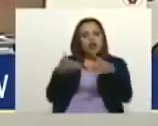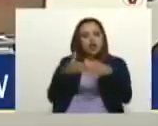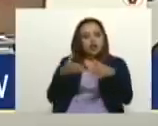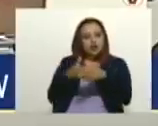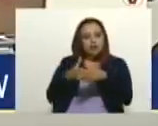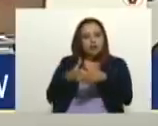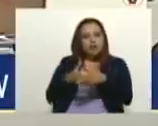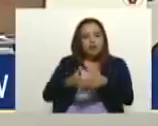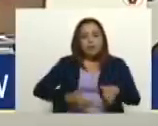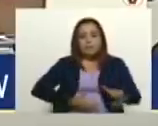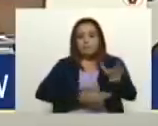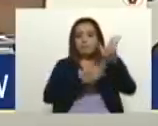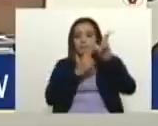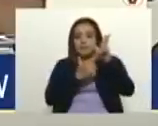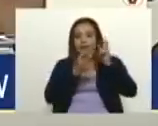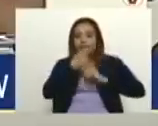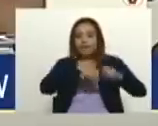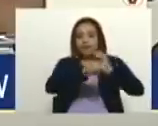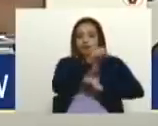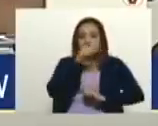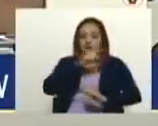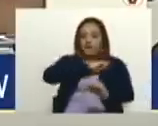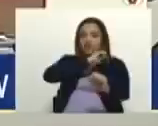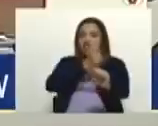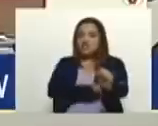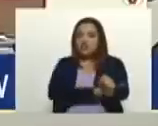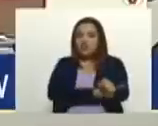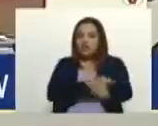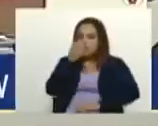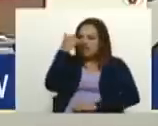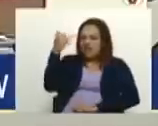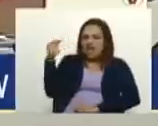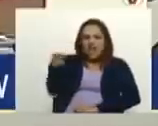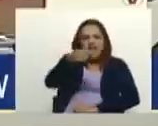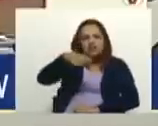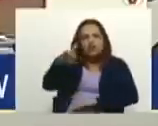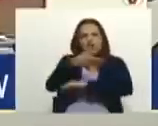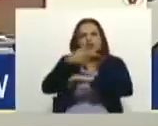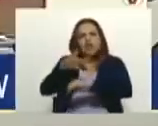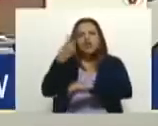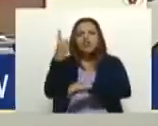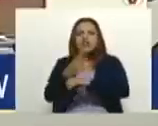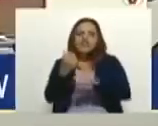en Colombia. Era política de Estado fortalecer los grupos paramilitares,